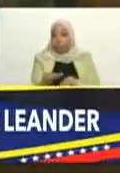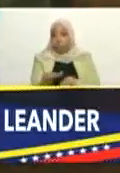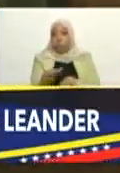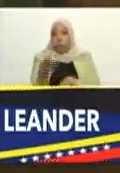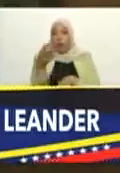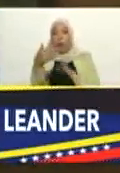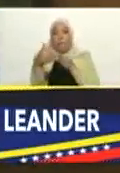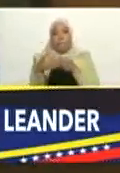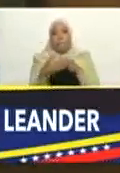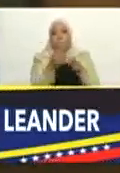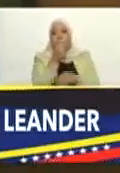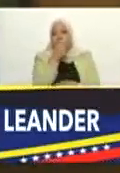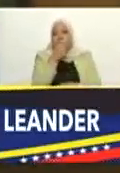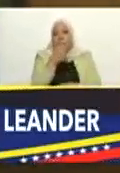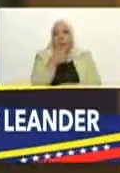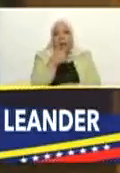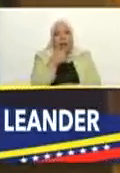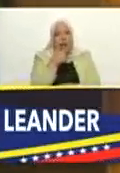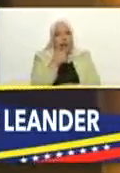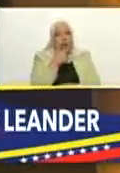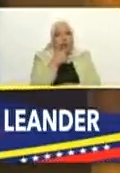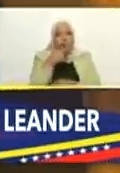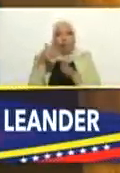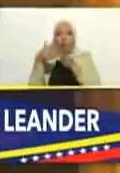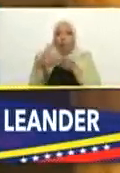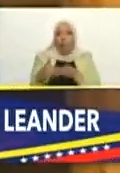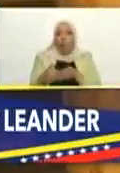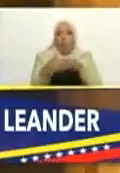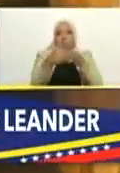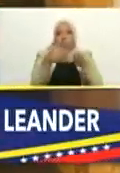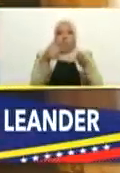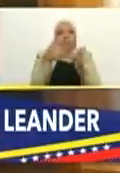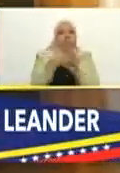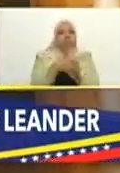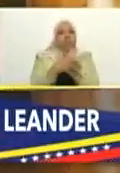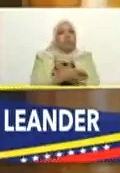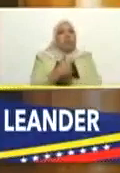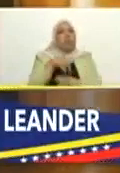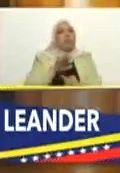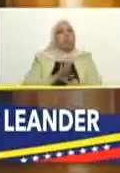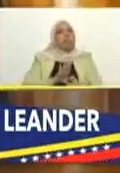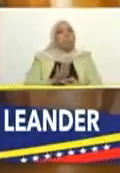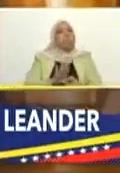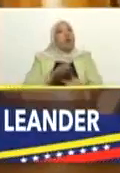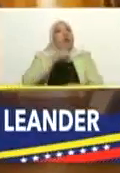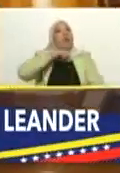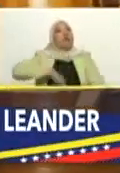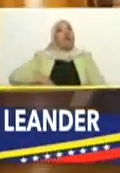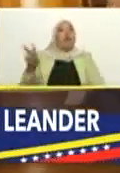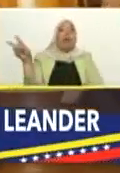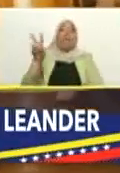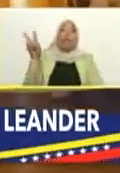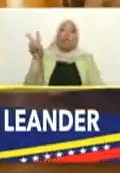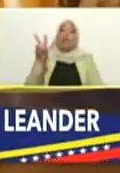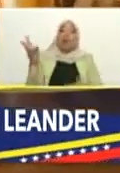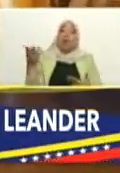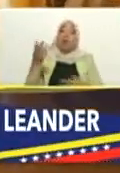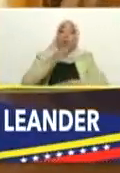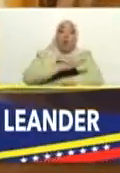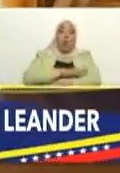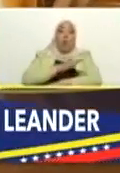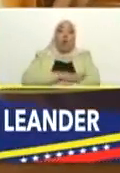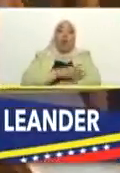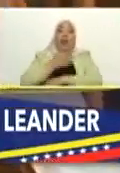barco. El barco quedó hermoso. Es un barco, además, que como usted sabe, representa la historia venezolana, la dignidad de un